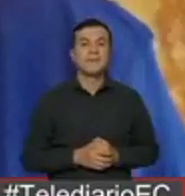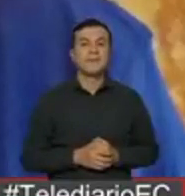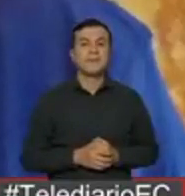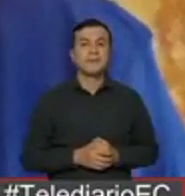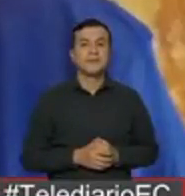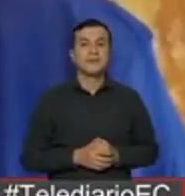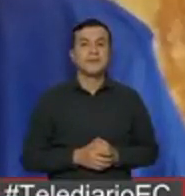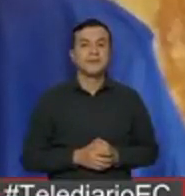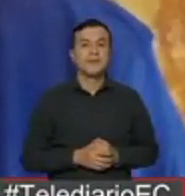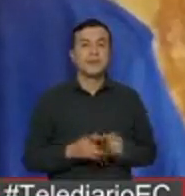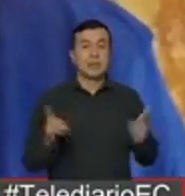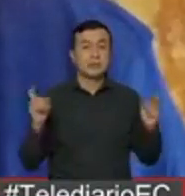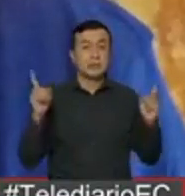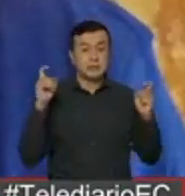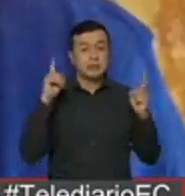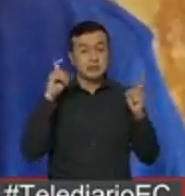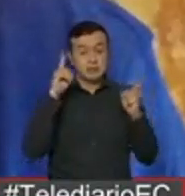Se ve complicado